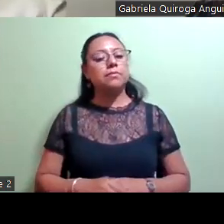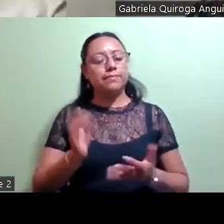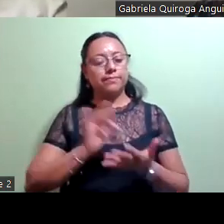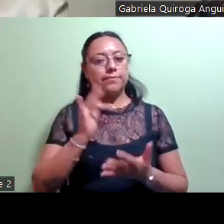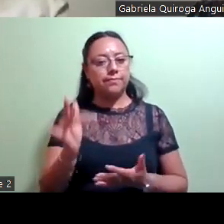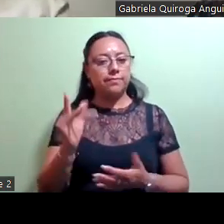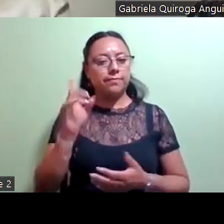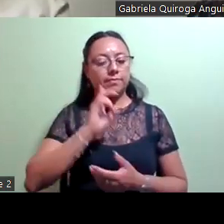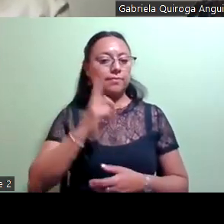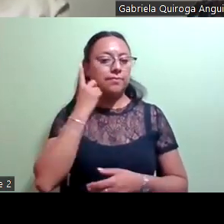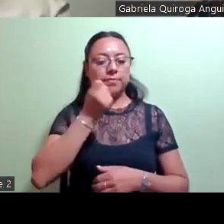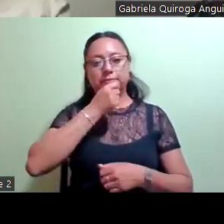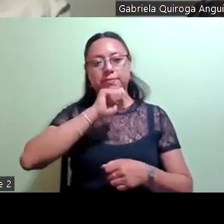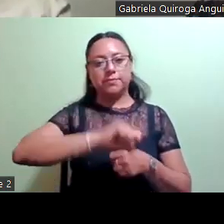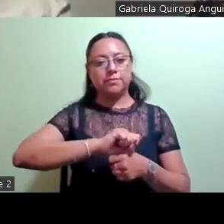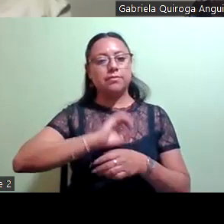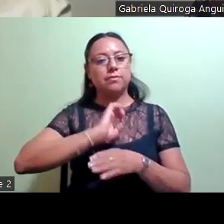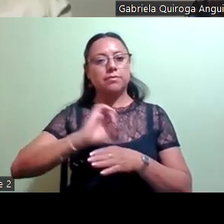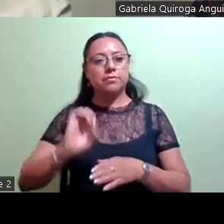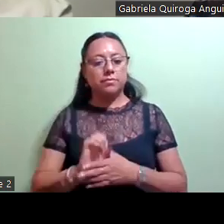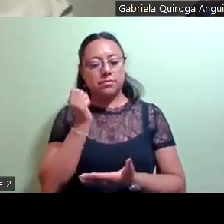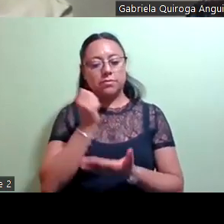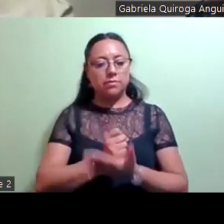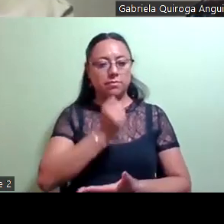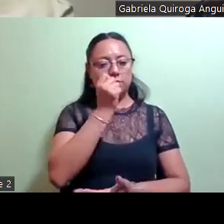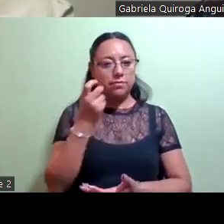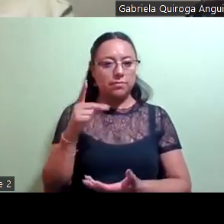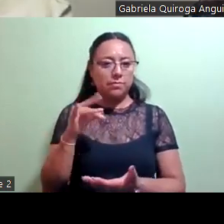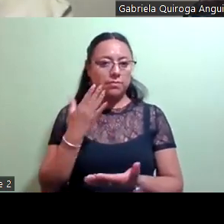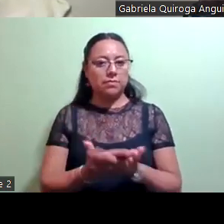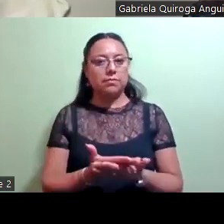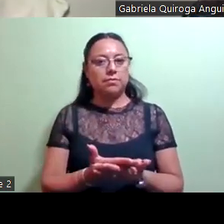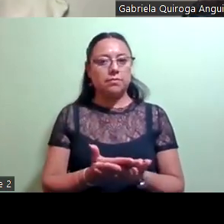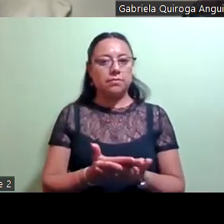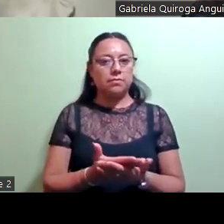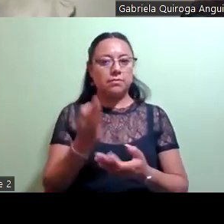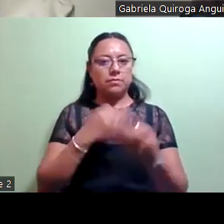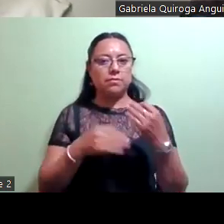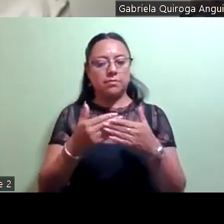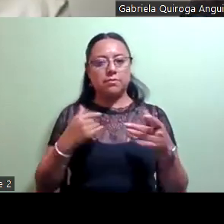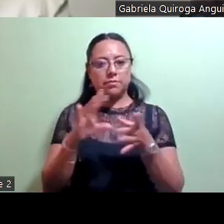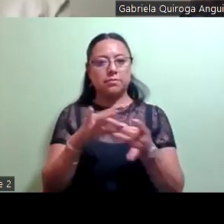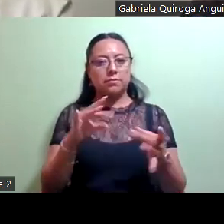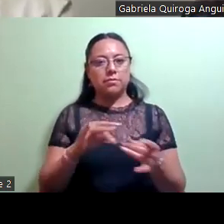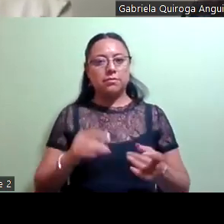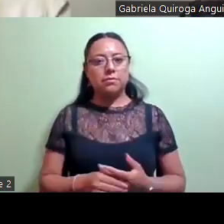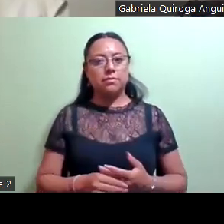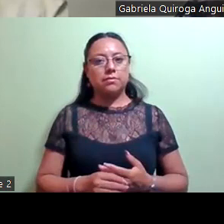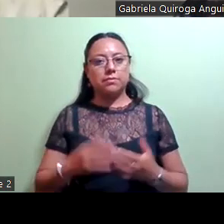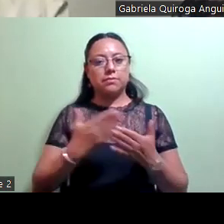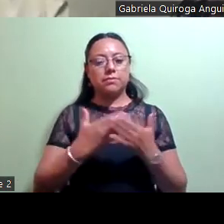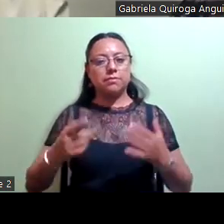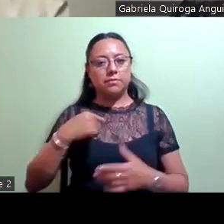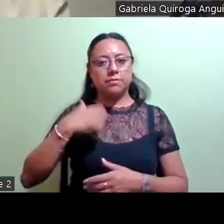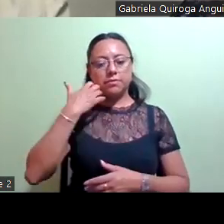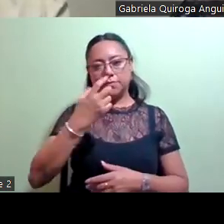Gracias, diputada secretaria. En consecuencia, queda aprobado el dictamen por los antes mencionados. Quiero mencionar